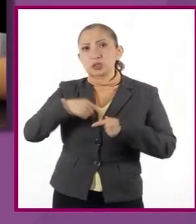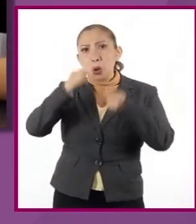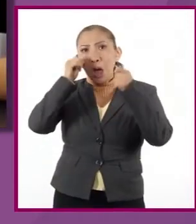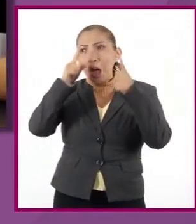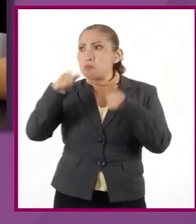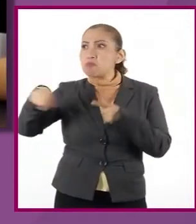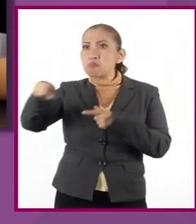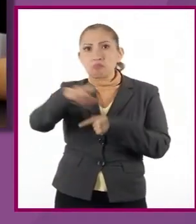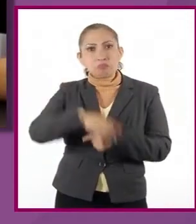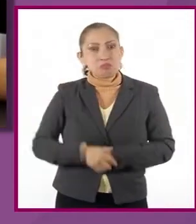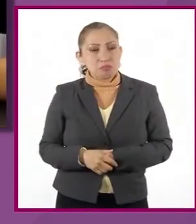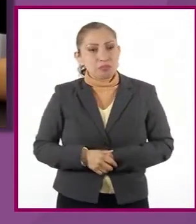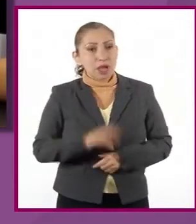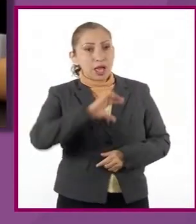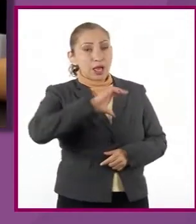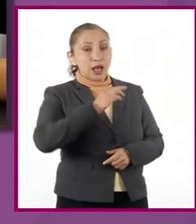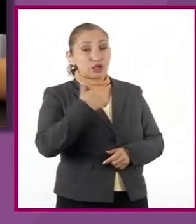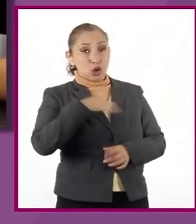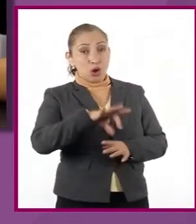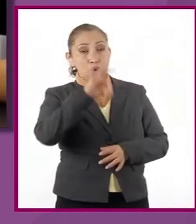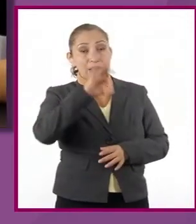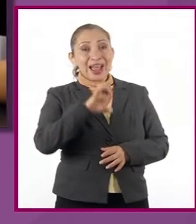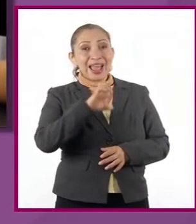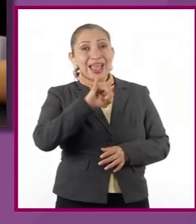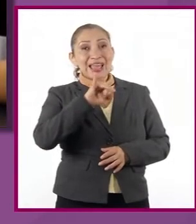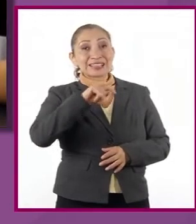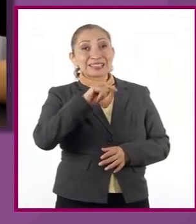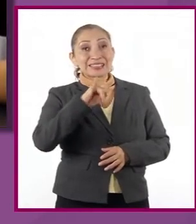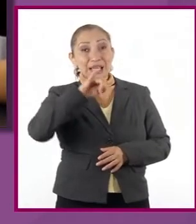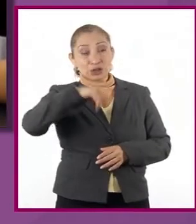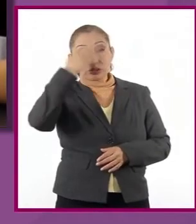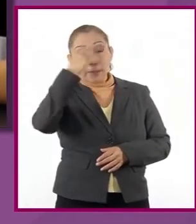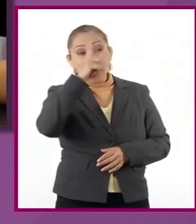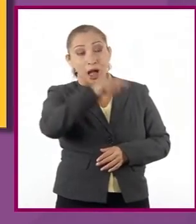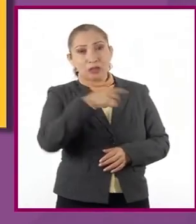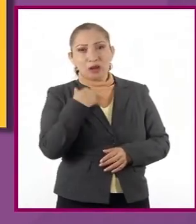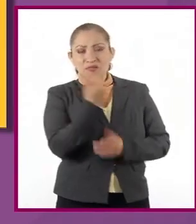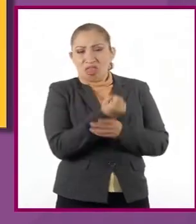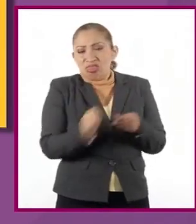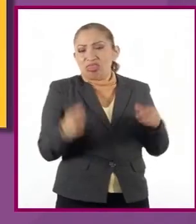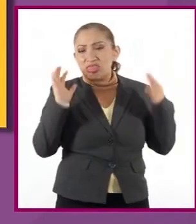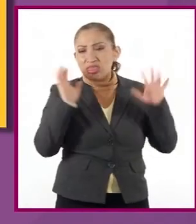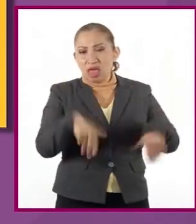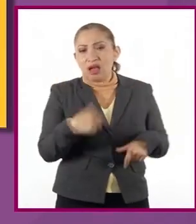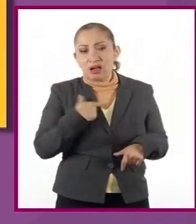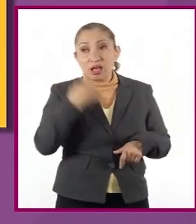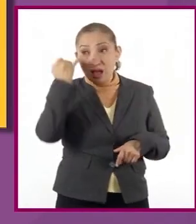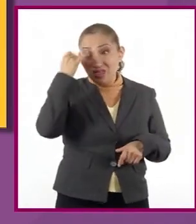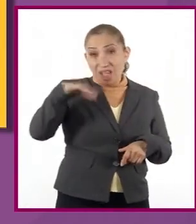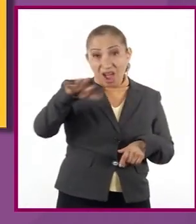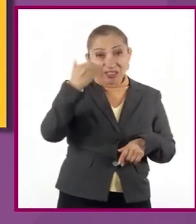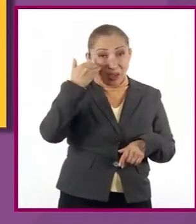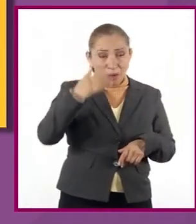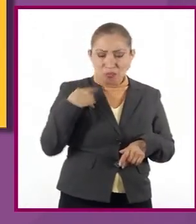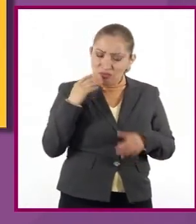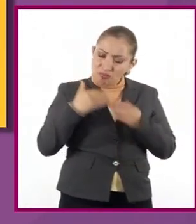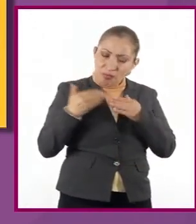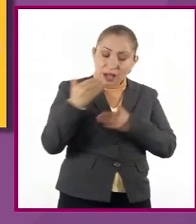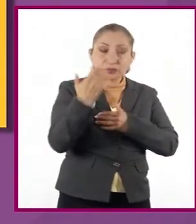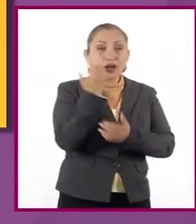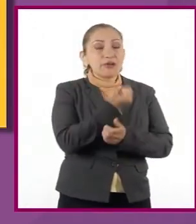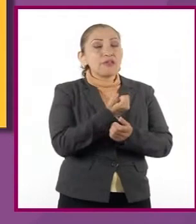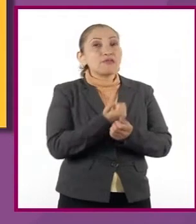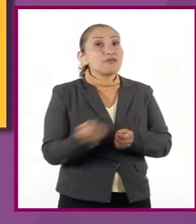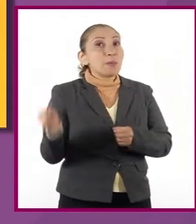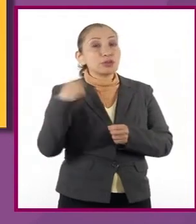admiraba. Yo escogí a Albert Einstein y me enteré de que fue un rebelde porque se opuso a las ideas de su tiempo y fue famoso